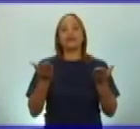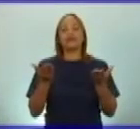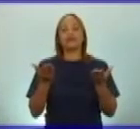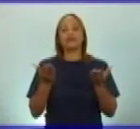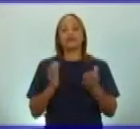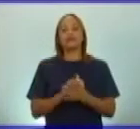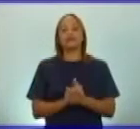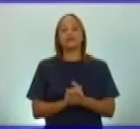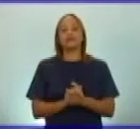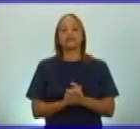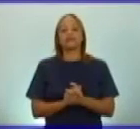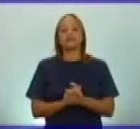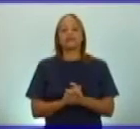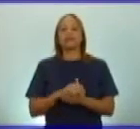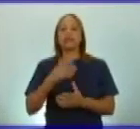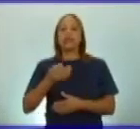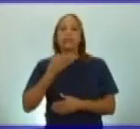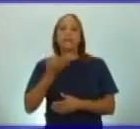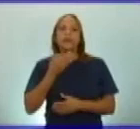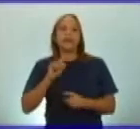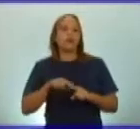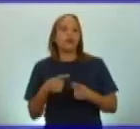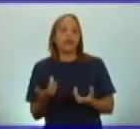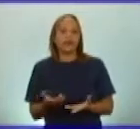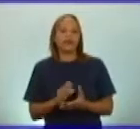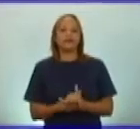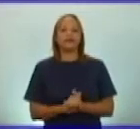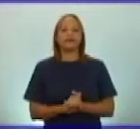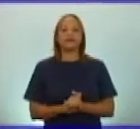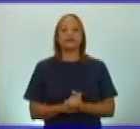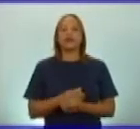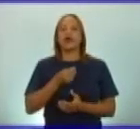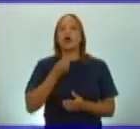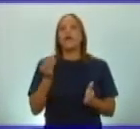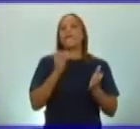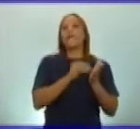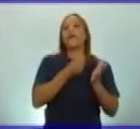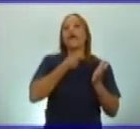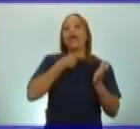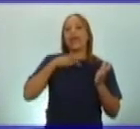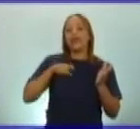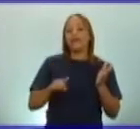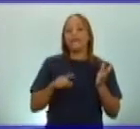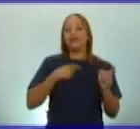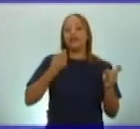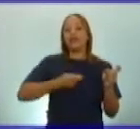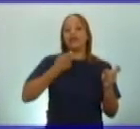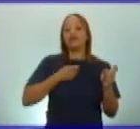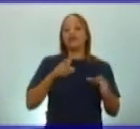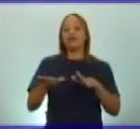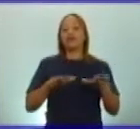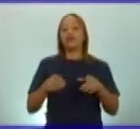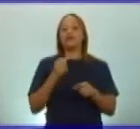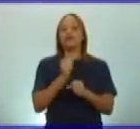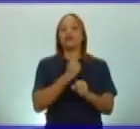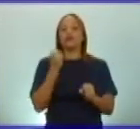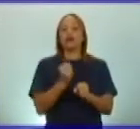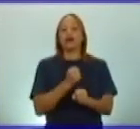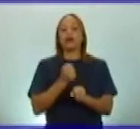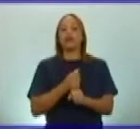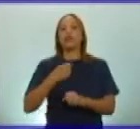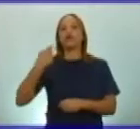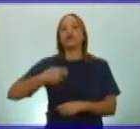agudizan. Inciso A explica las causas. Inciso B ejemplifica la lucha del movimiento obrero por sus derechos. Dice, muchachos, que